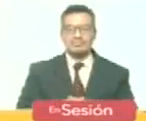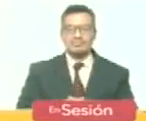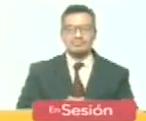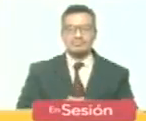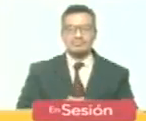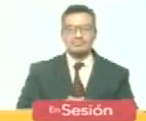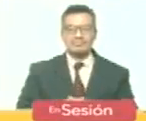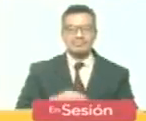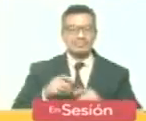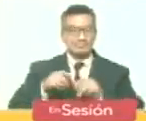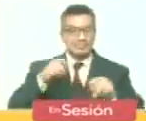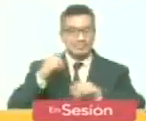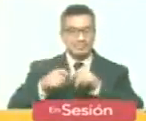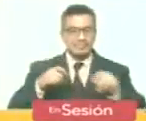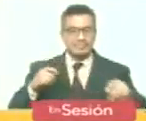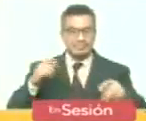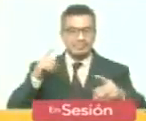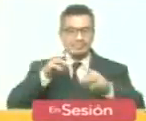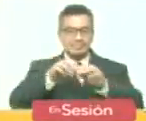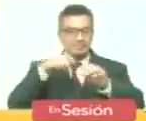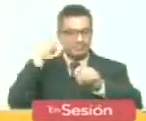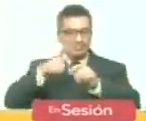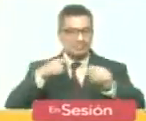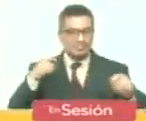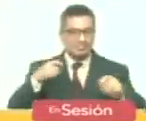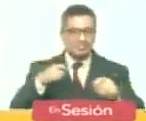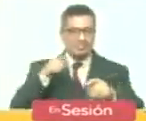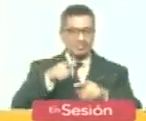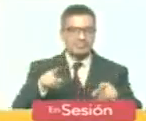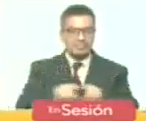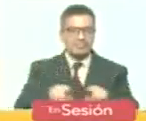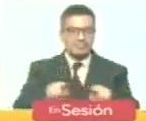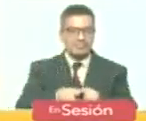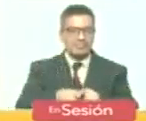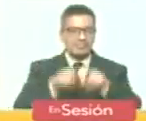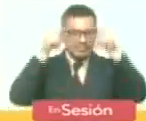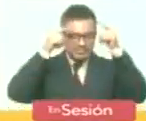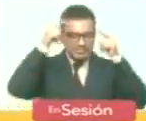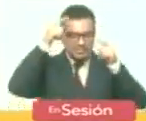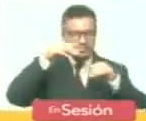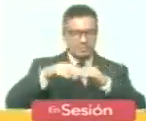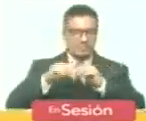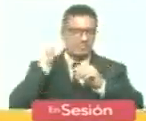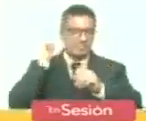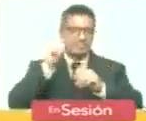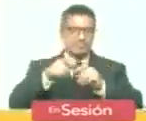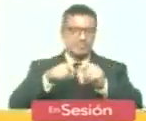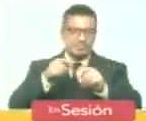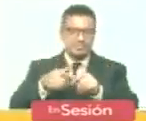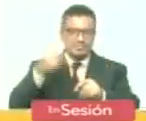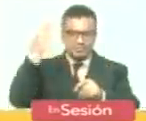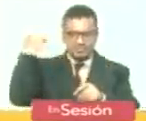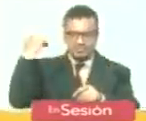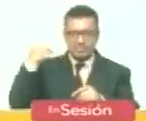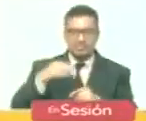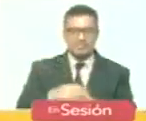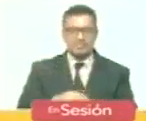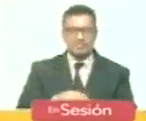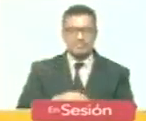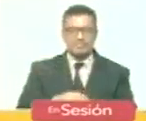La flecha hay que lanzarla como la lanzó el comandante Chávez. Hacia atrás, y